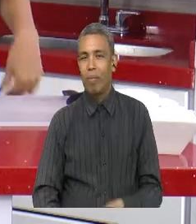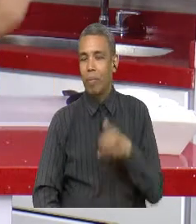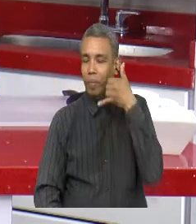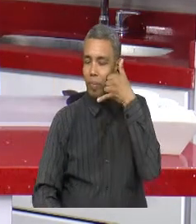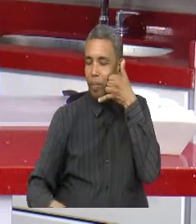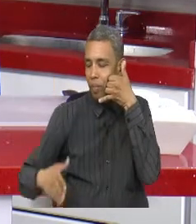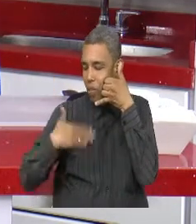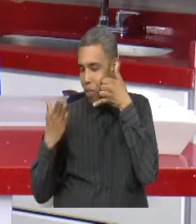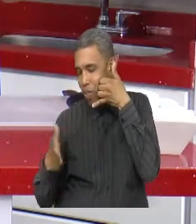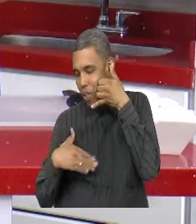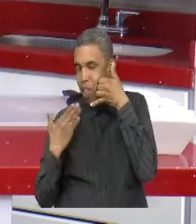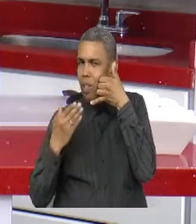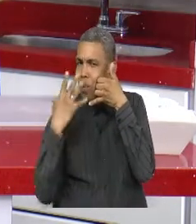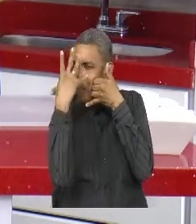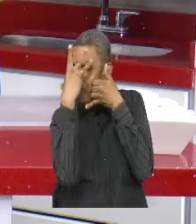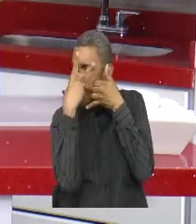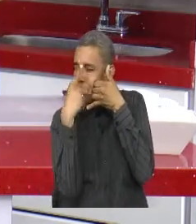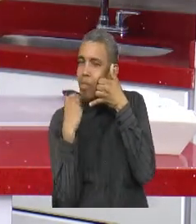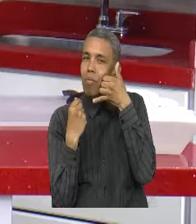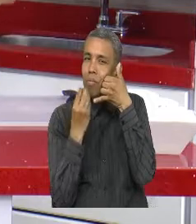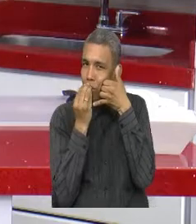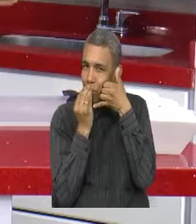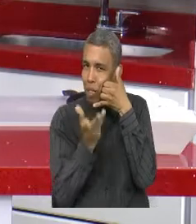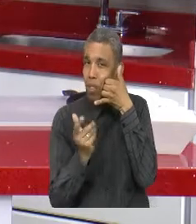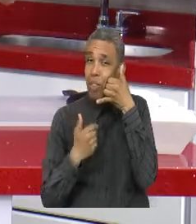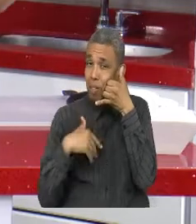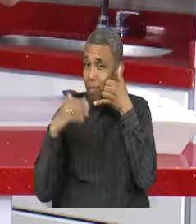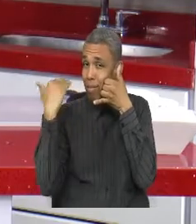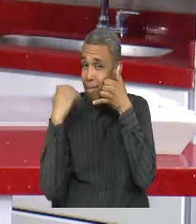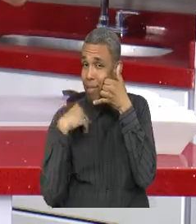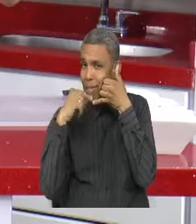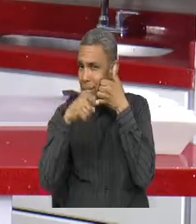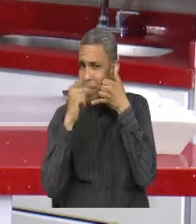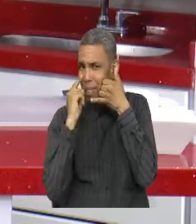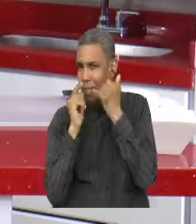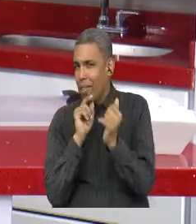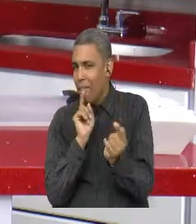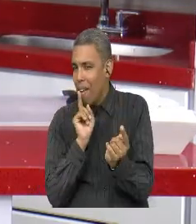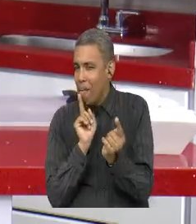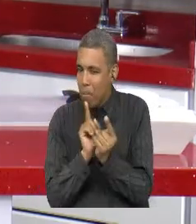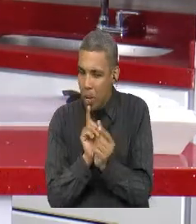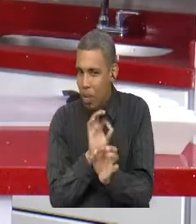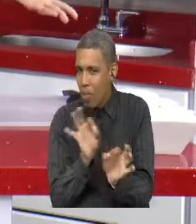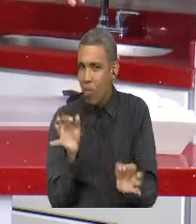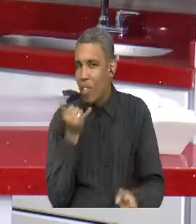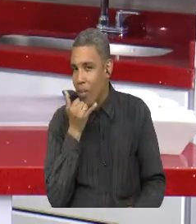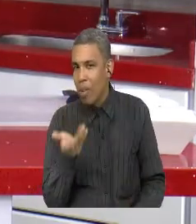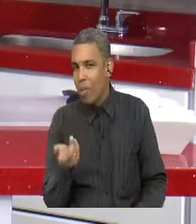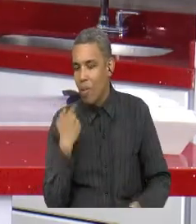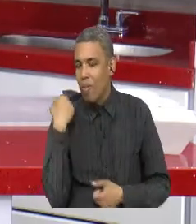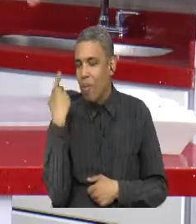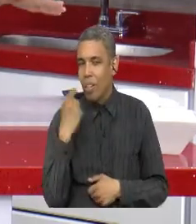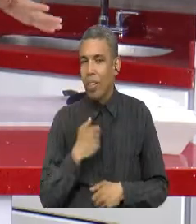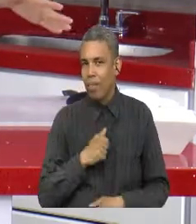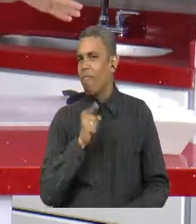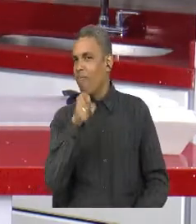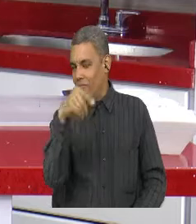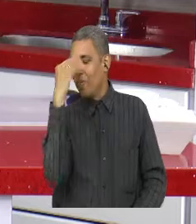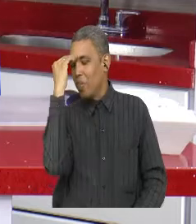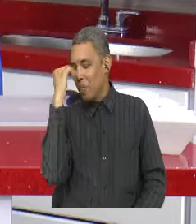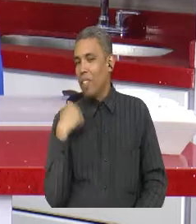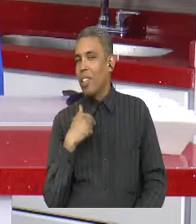Feliz, estás hermosa, muy contenta de volverte a ver, te estaba extrañando. Muchísimas gracias, mi corazón, claro que sí, sé que me extrañaban y bueno, aquí